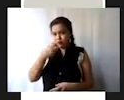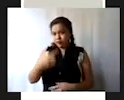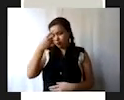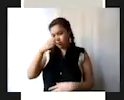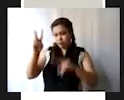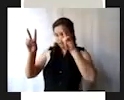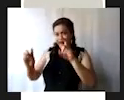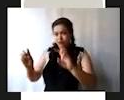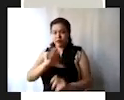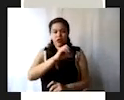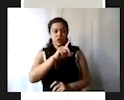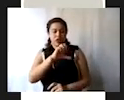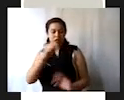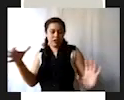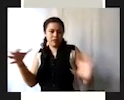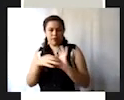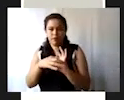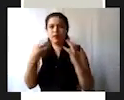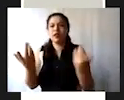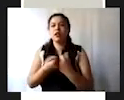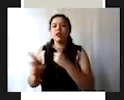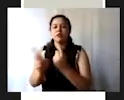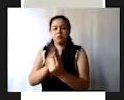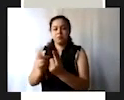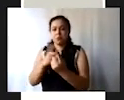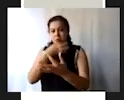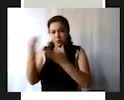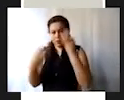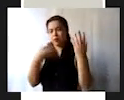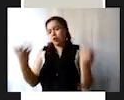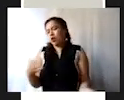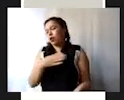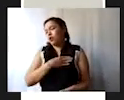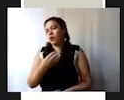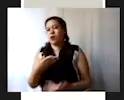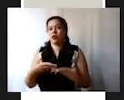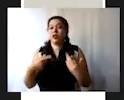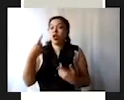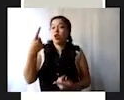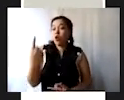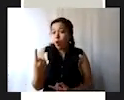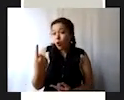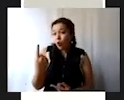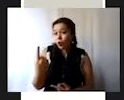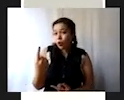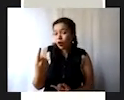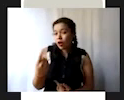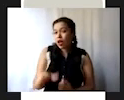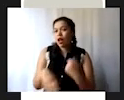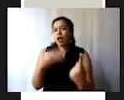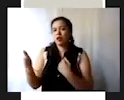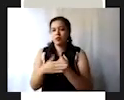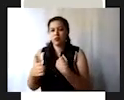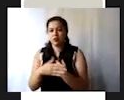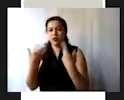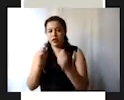de alineación y socialización. Y pues bueno, este es solo un caso, en la próxima semana vemos algunos, y también